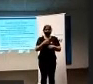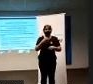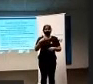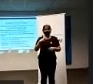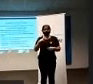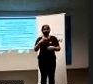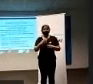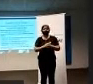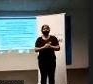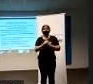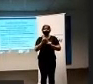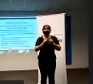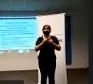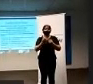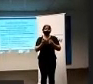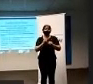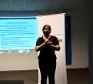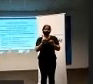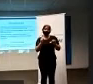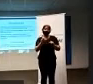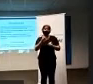medicamentos. Siguiente.